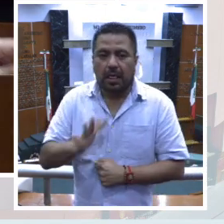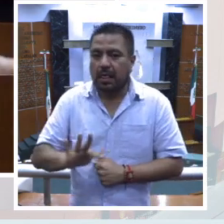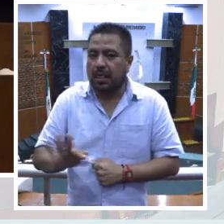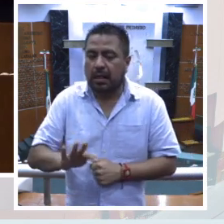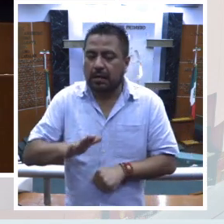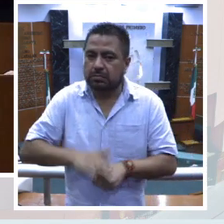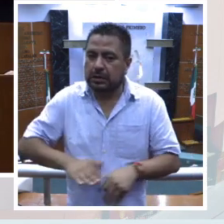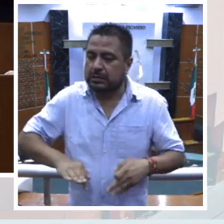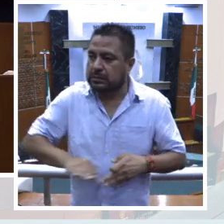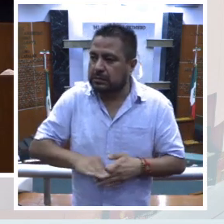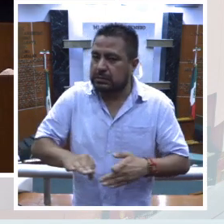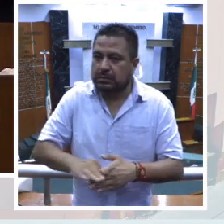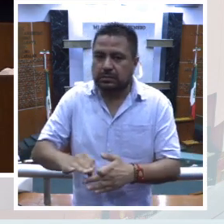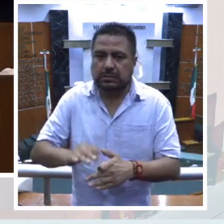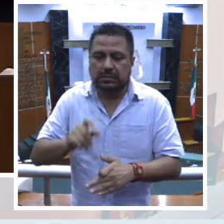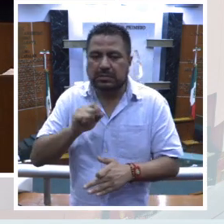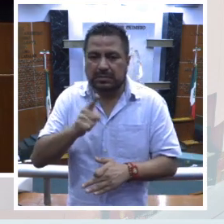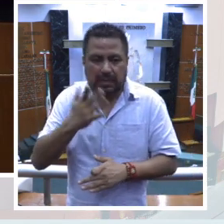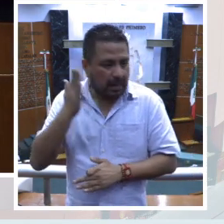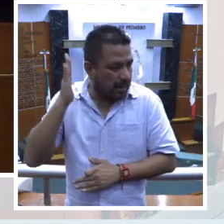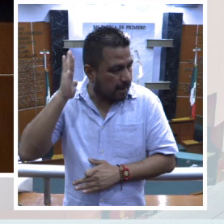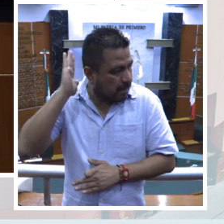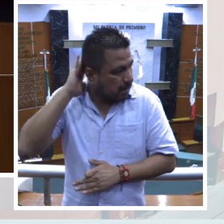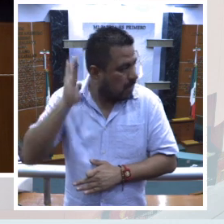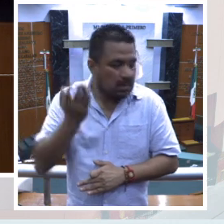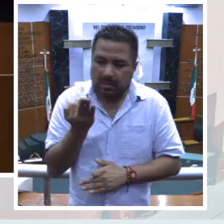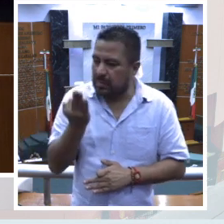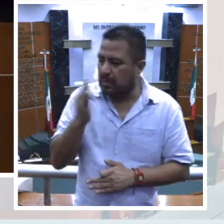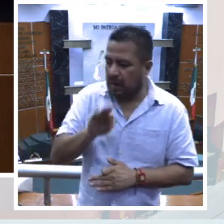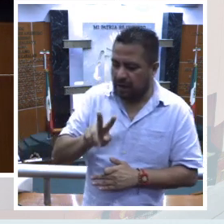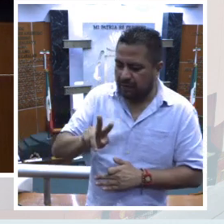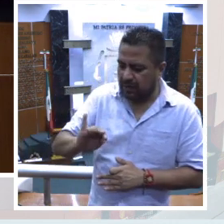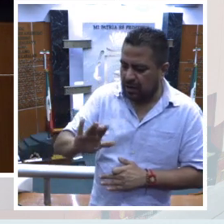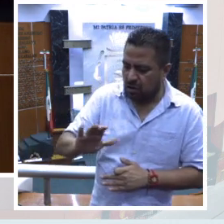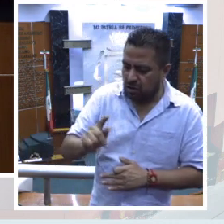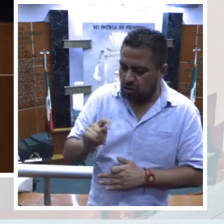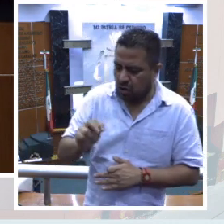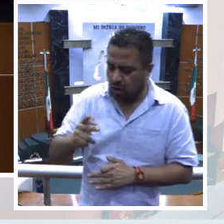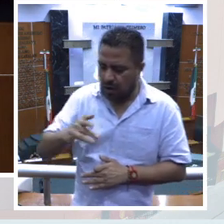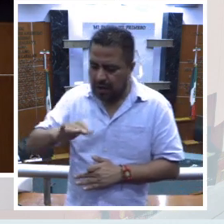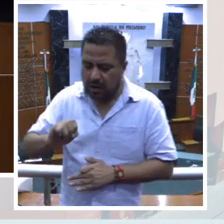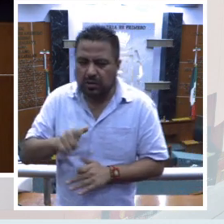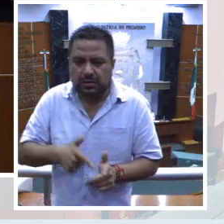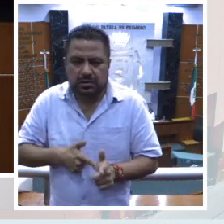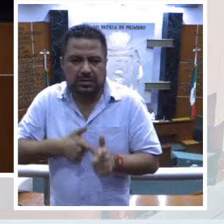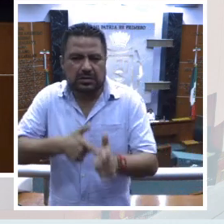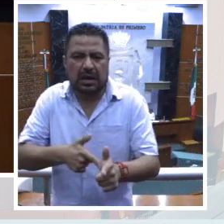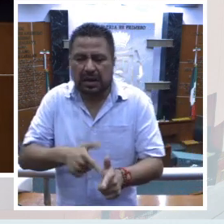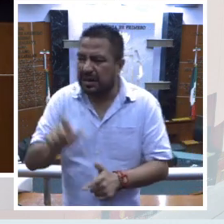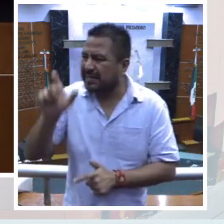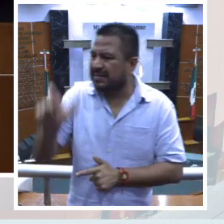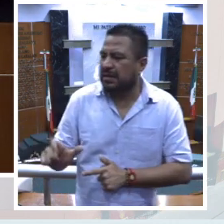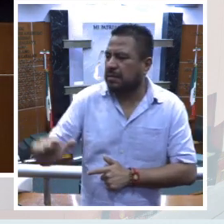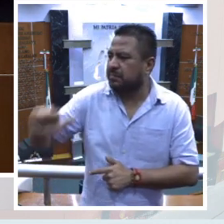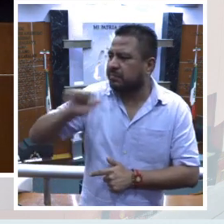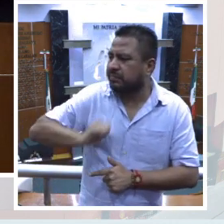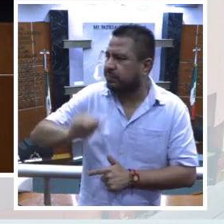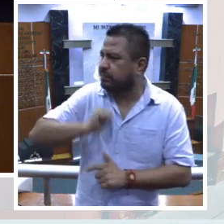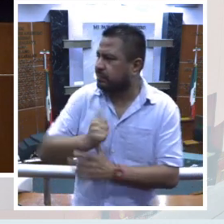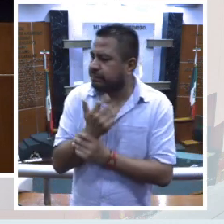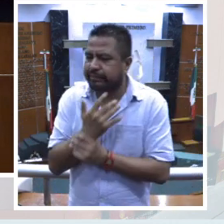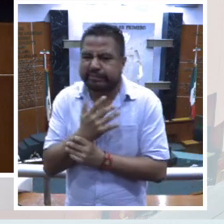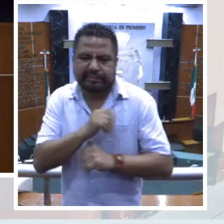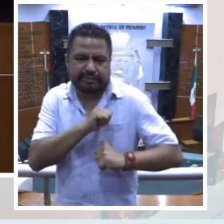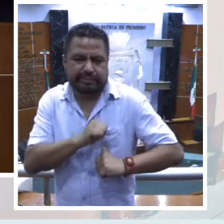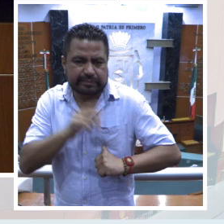constantemente la espalda de Victoriano Huerta seguir y conocer la trayectoria de nuestros precursores es